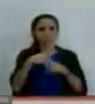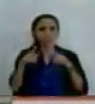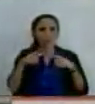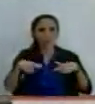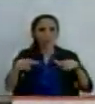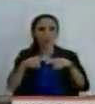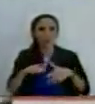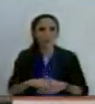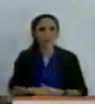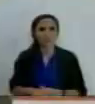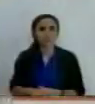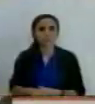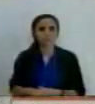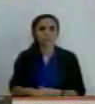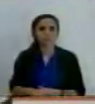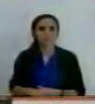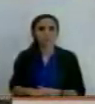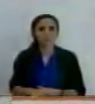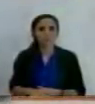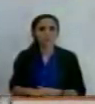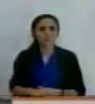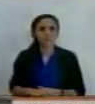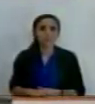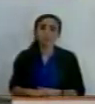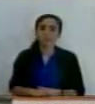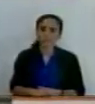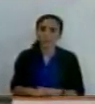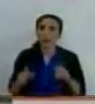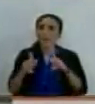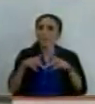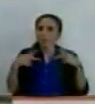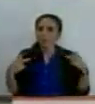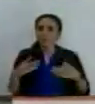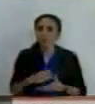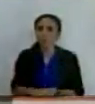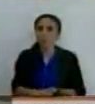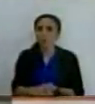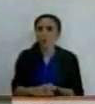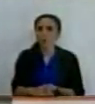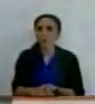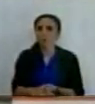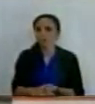Ah, bueno, lo sacó el ABC, por favor, lo dice el ABC, el diario de Franco, no hay ninguna novedad.